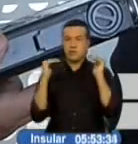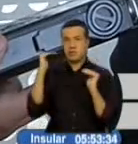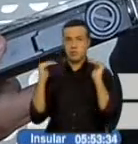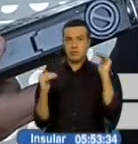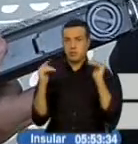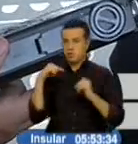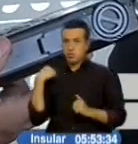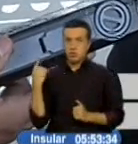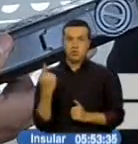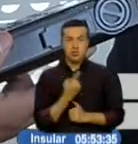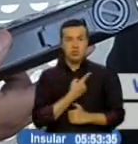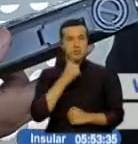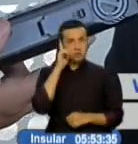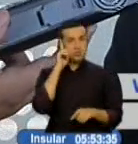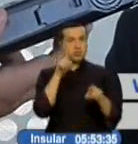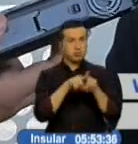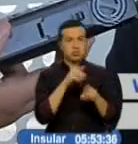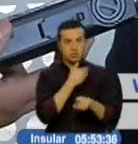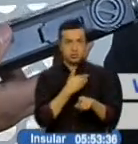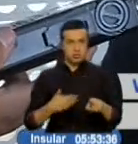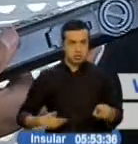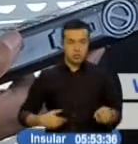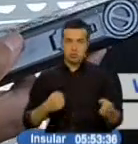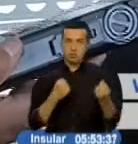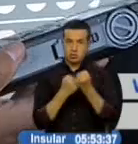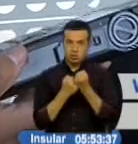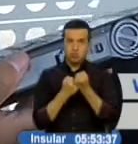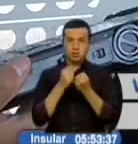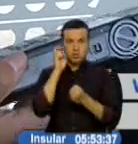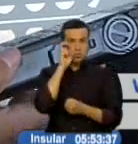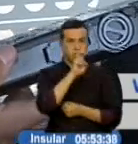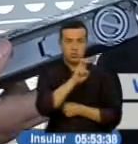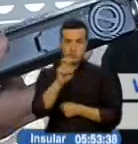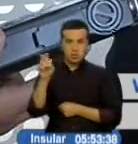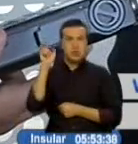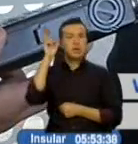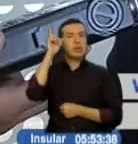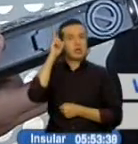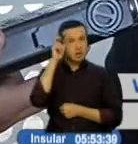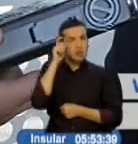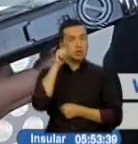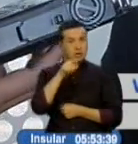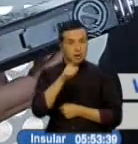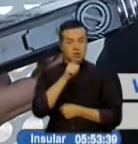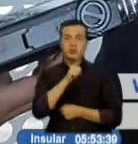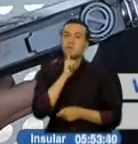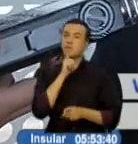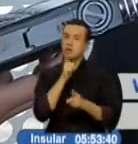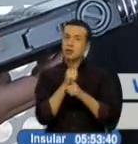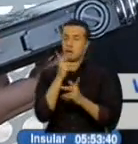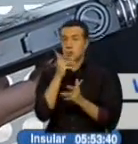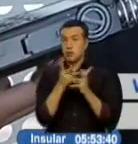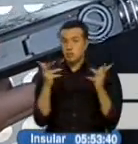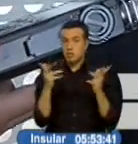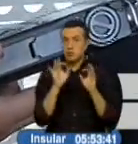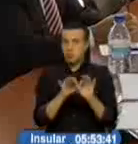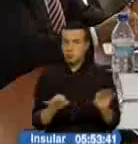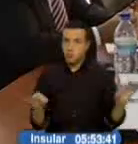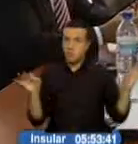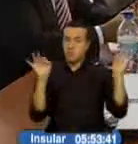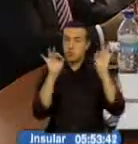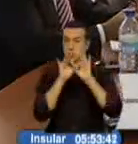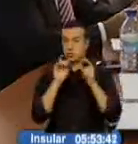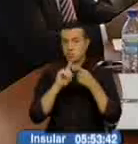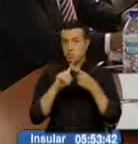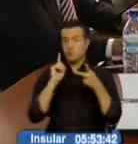Nosotros coincidimos con el presidente en que hay que apoyar al sector turístico y creemos que ese podría ser un mecanismo indispensable.